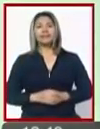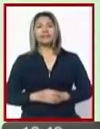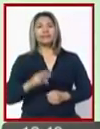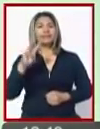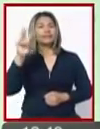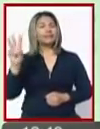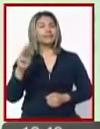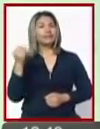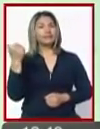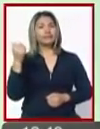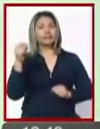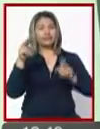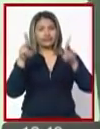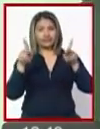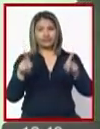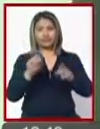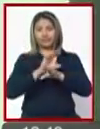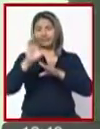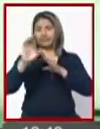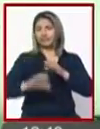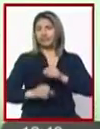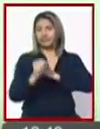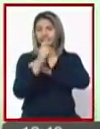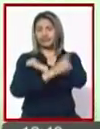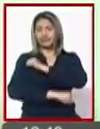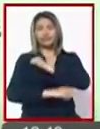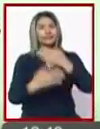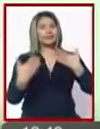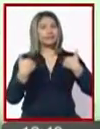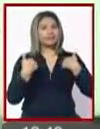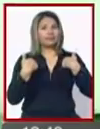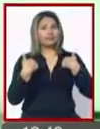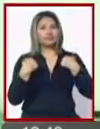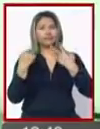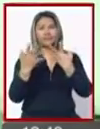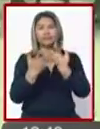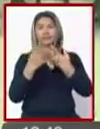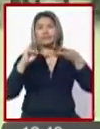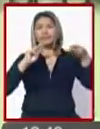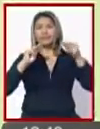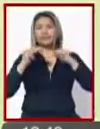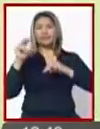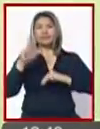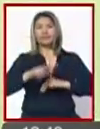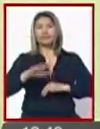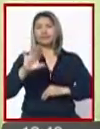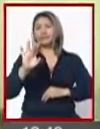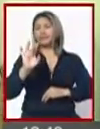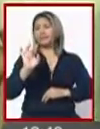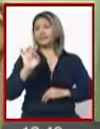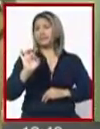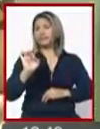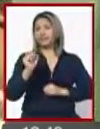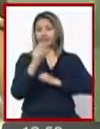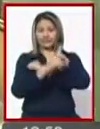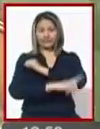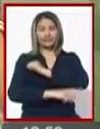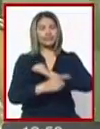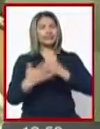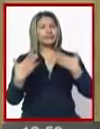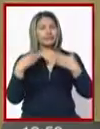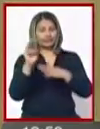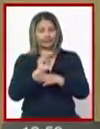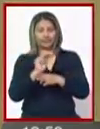de Guarnes serían 10. En total, sentencias obtenidas en la carceleta de Montero son 38 sentencias que